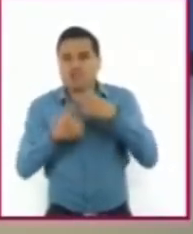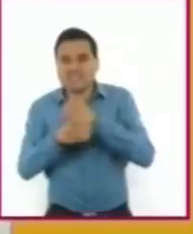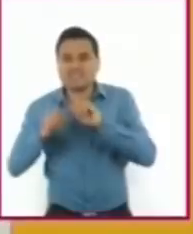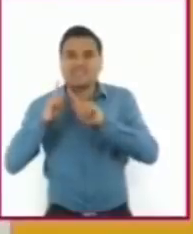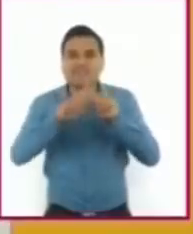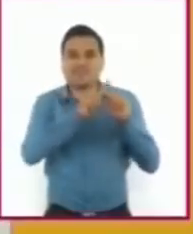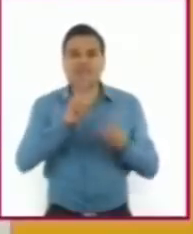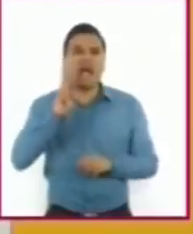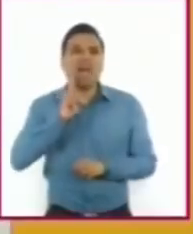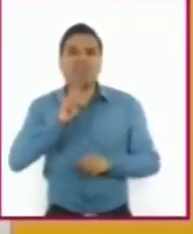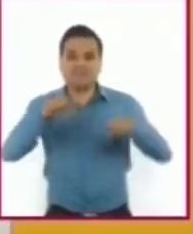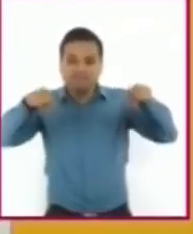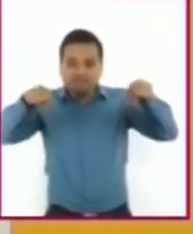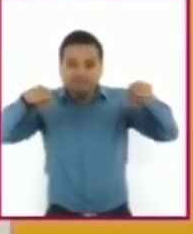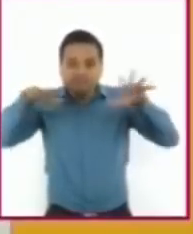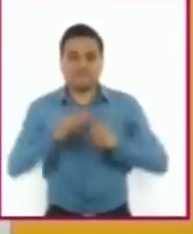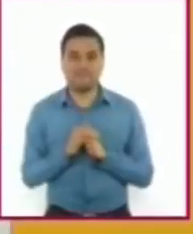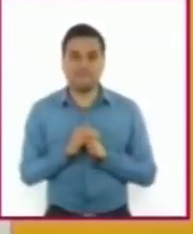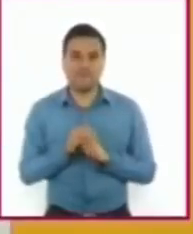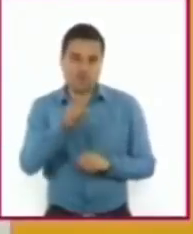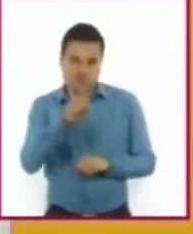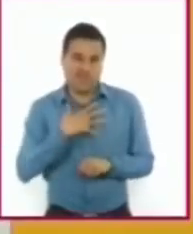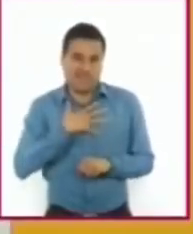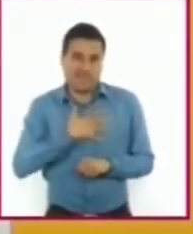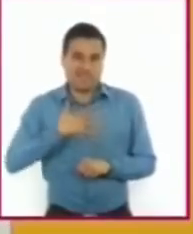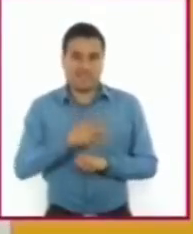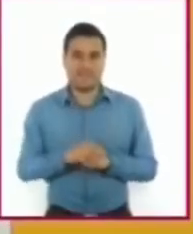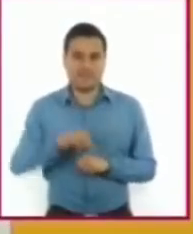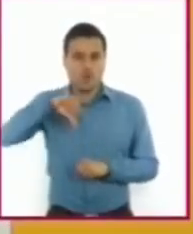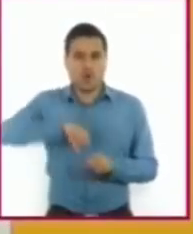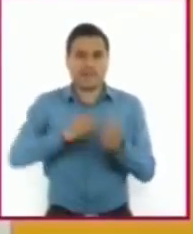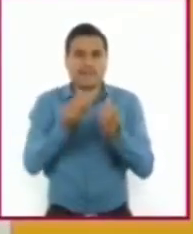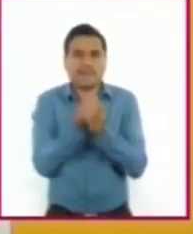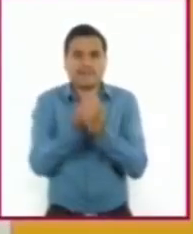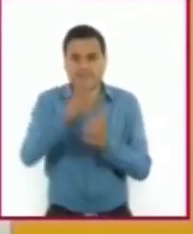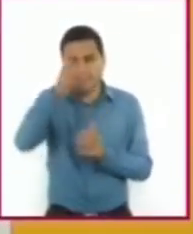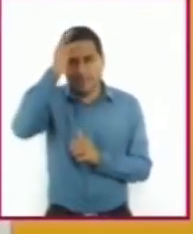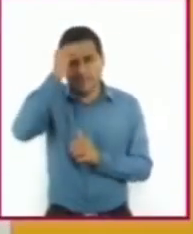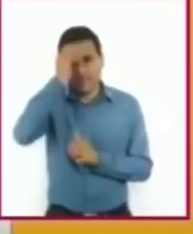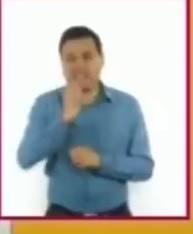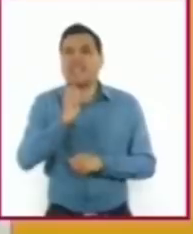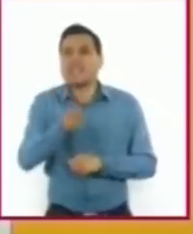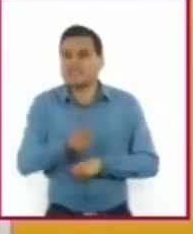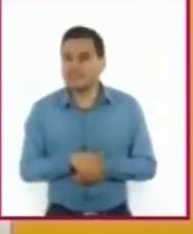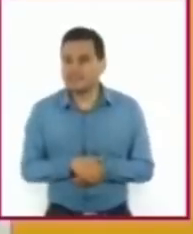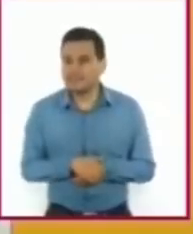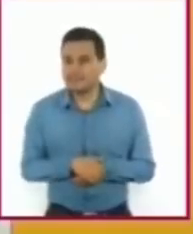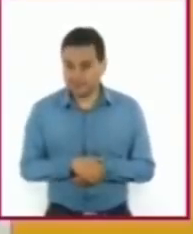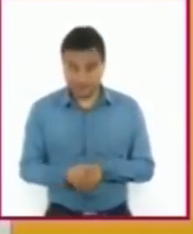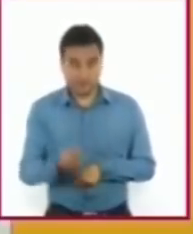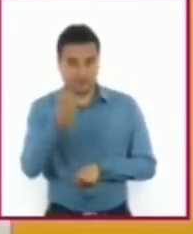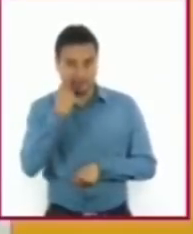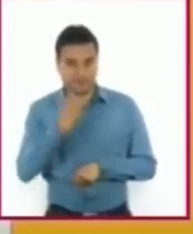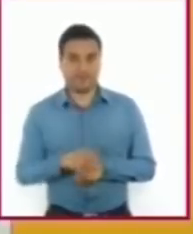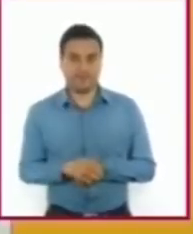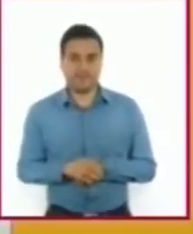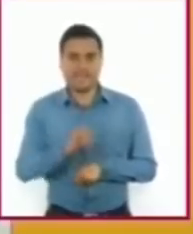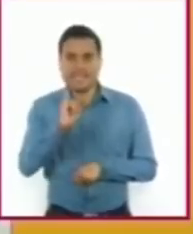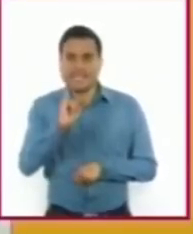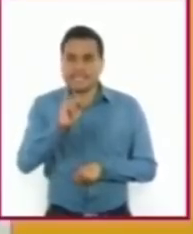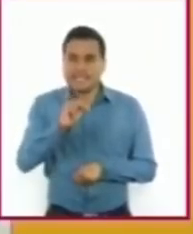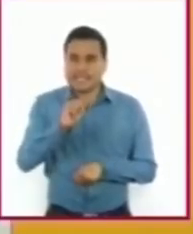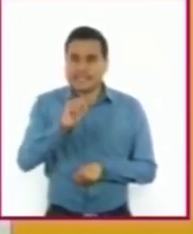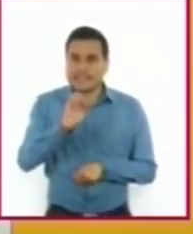fuerzas. Recapitulando lo que aprendimos en la clase de hoy. Aprendimos que las interacciones son las